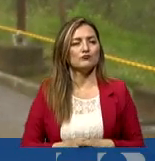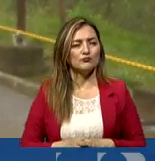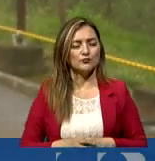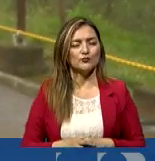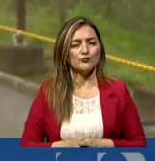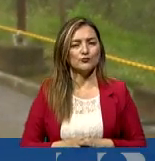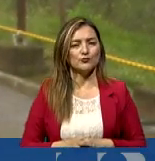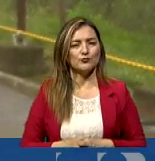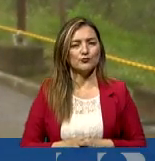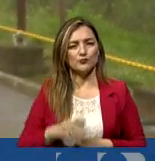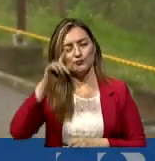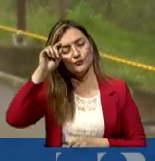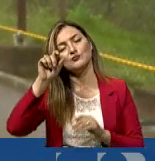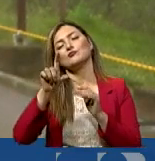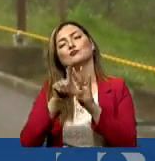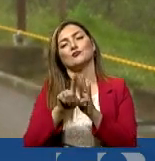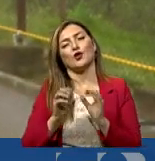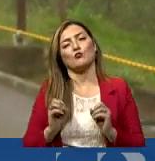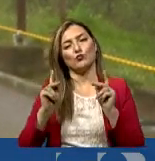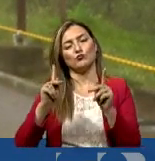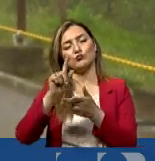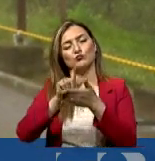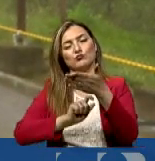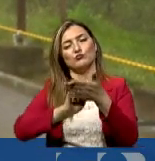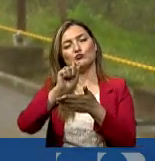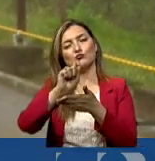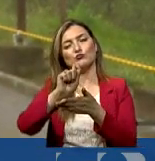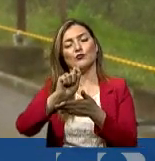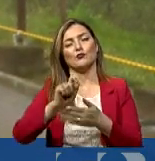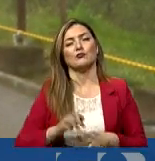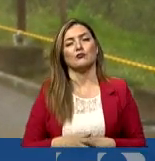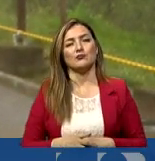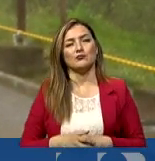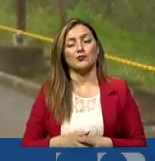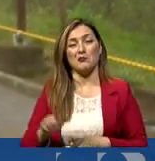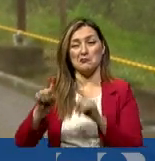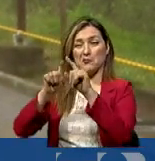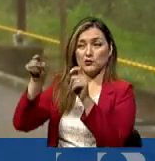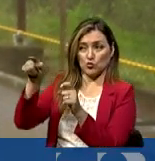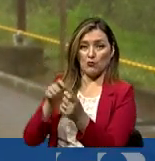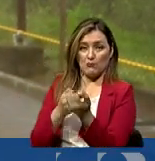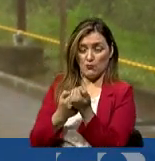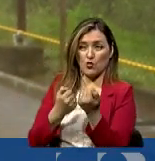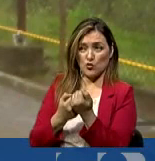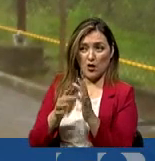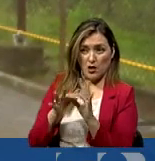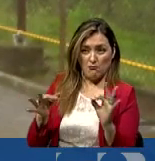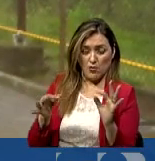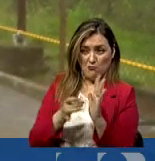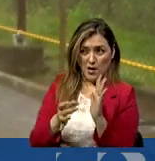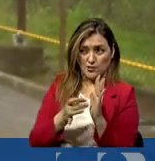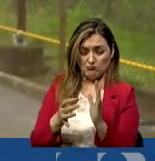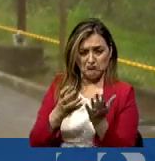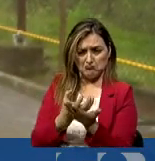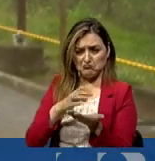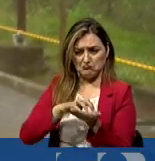que se aprobó en la ley Creando Oportunidades esta doble deducción de gasto a aquellos proyectos que aporten